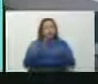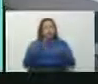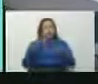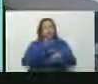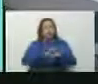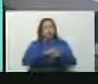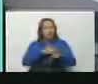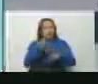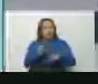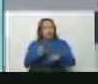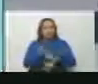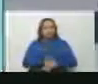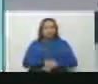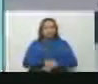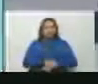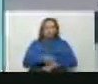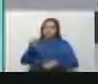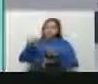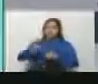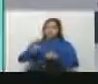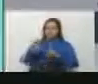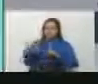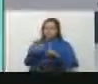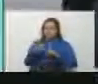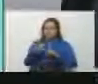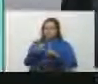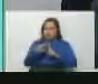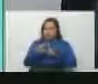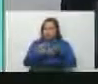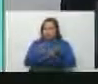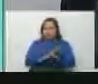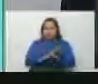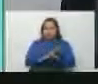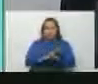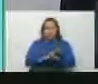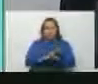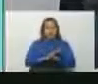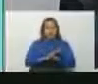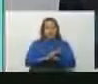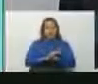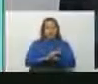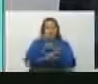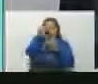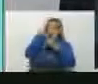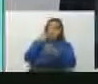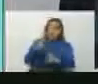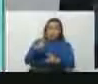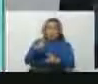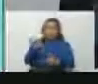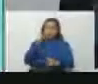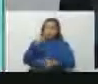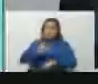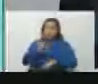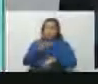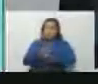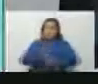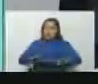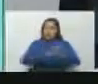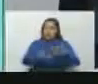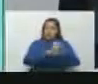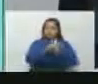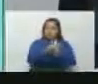con...? Fíjate, una cosa es el culto inerte a los símbolos. Aquí durante mucho tiempo